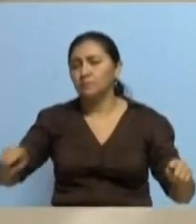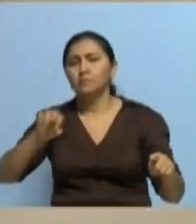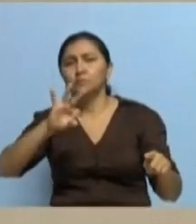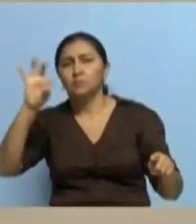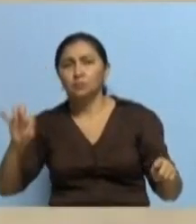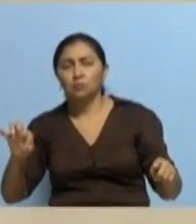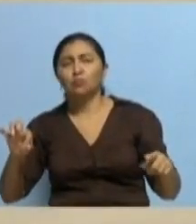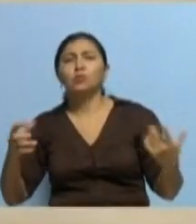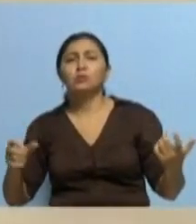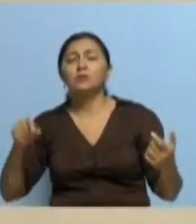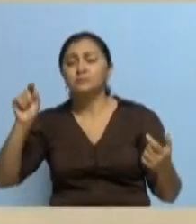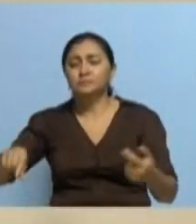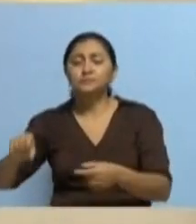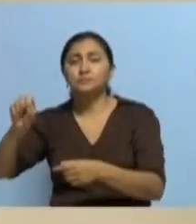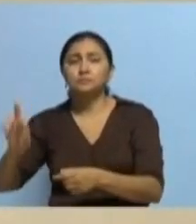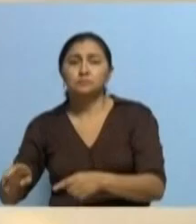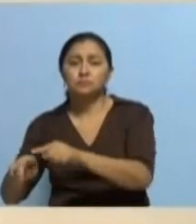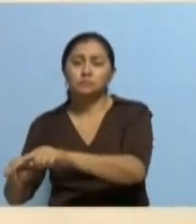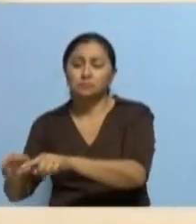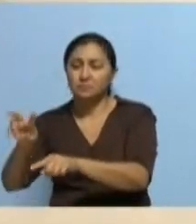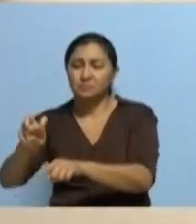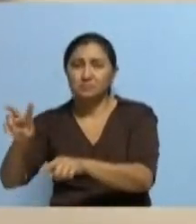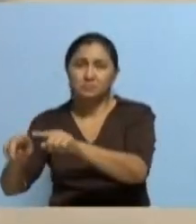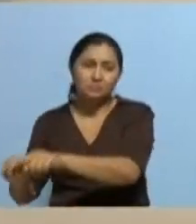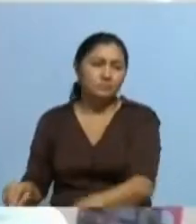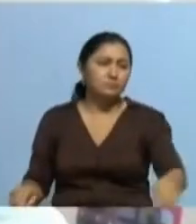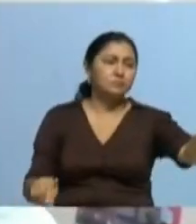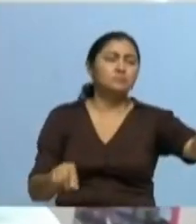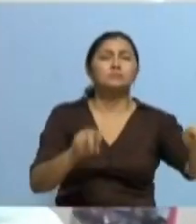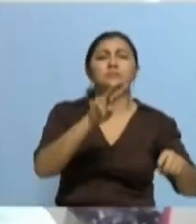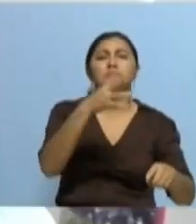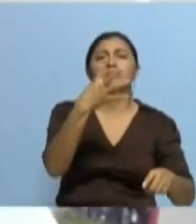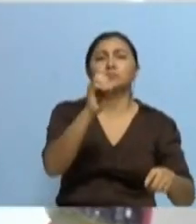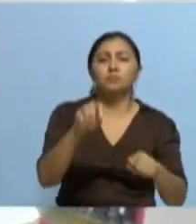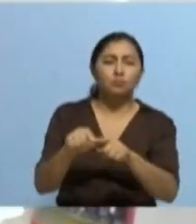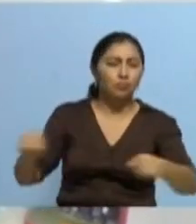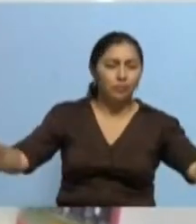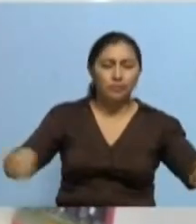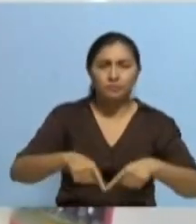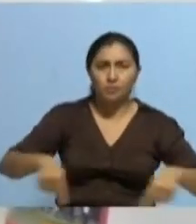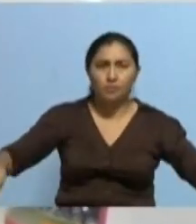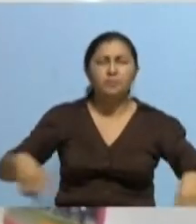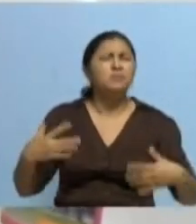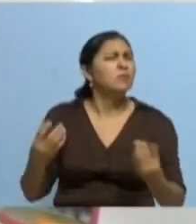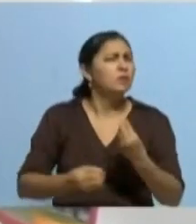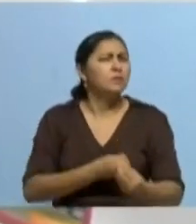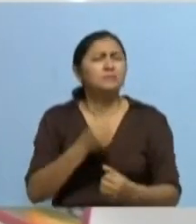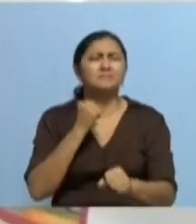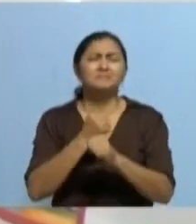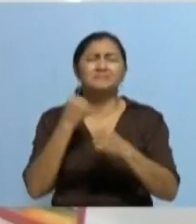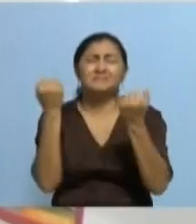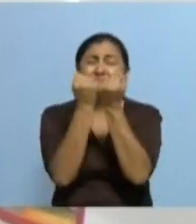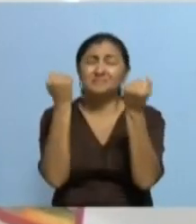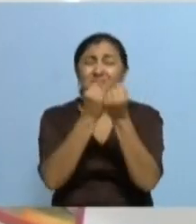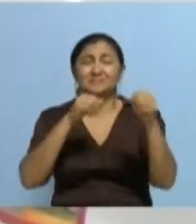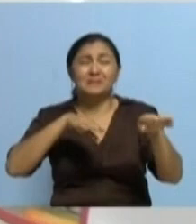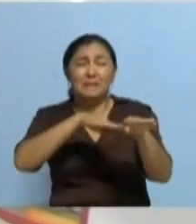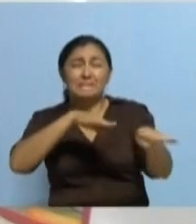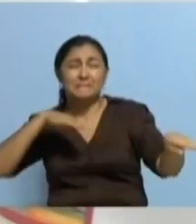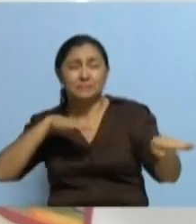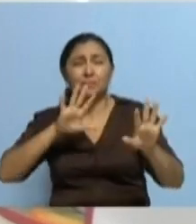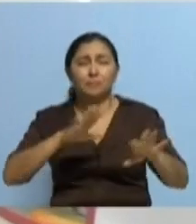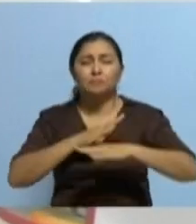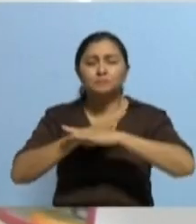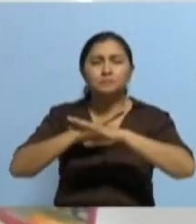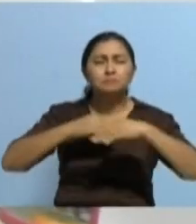y sentido sur-norte desde la calle 72 hasta la vía 40. Con estos desvíos buscamos evitar el represamiento vehicular y además, lo más